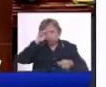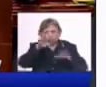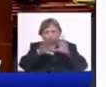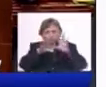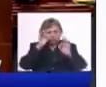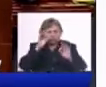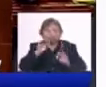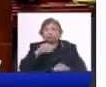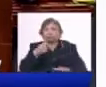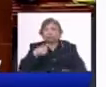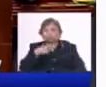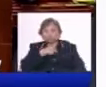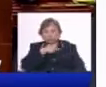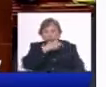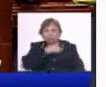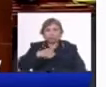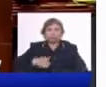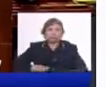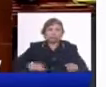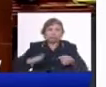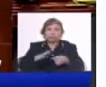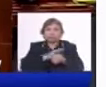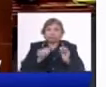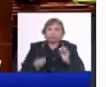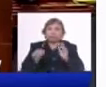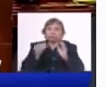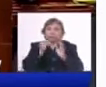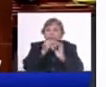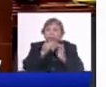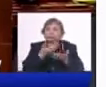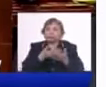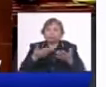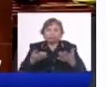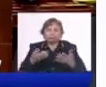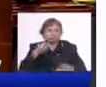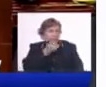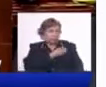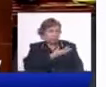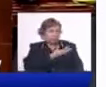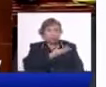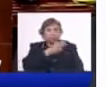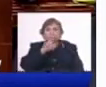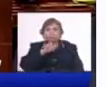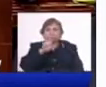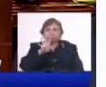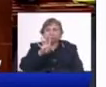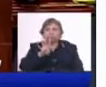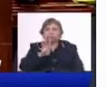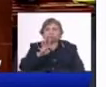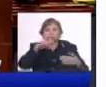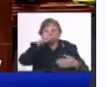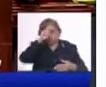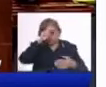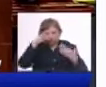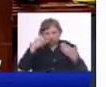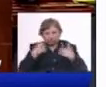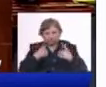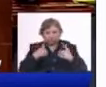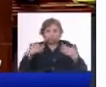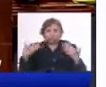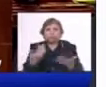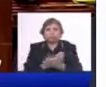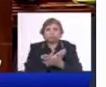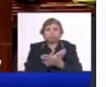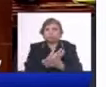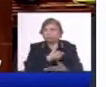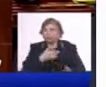nuestras autoridades para el periodo complementario de tal forma que para mayo del 2024 los peruanos podamos tener un nuevo